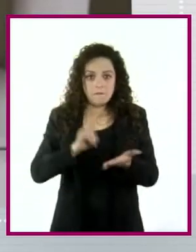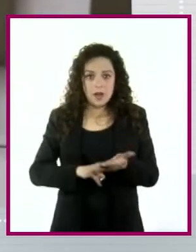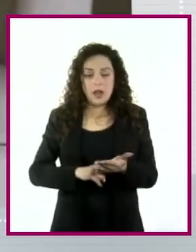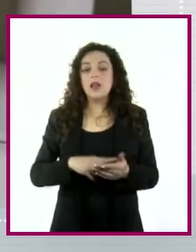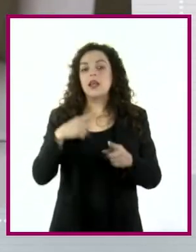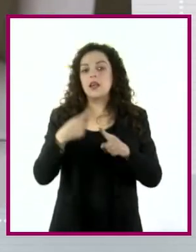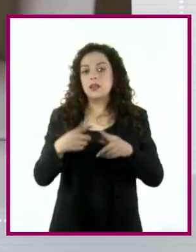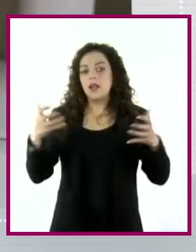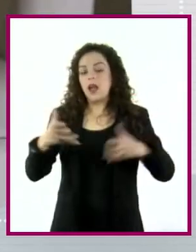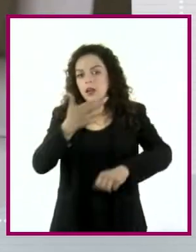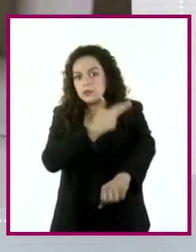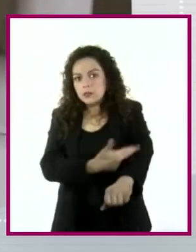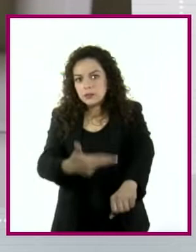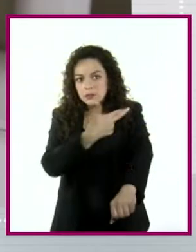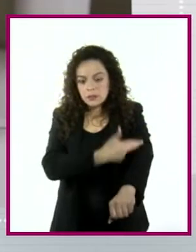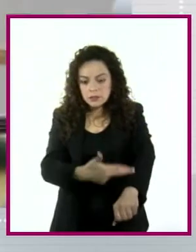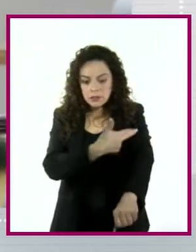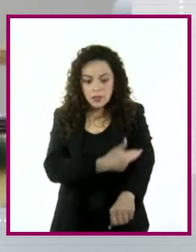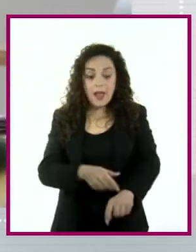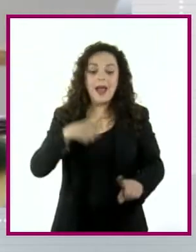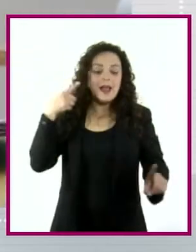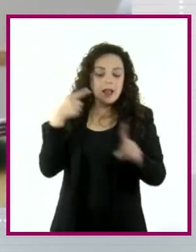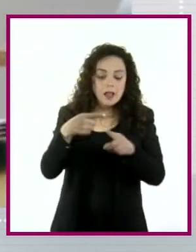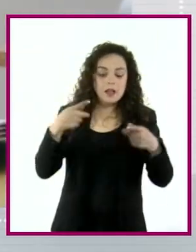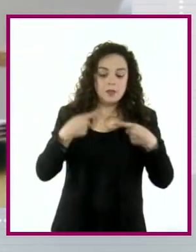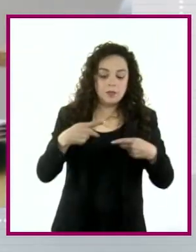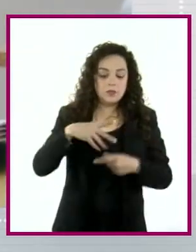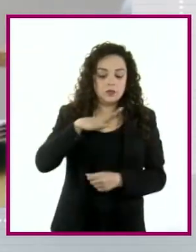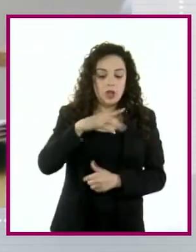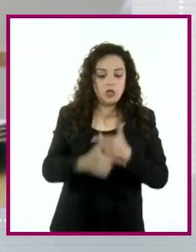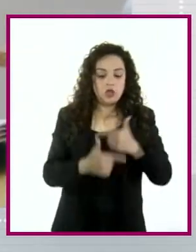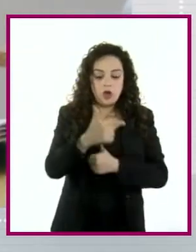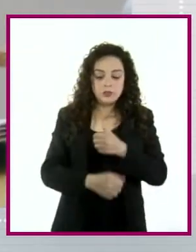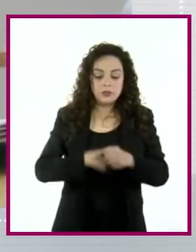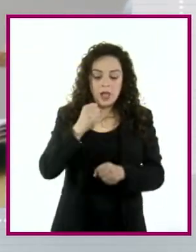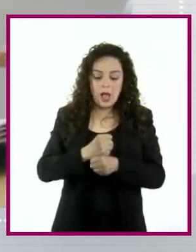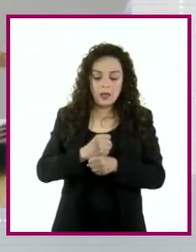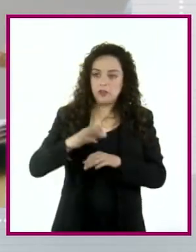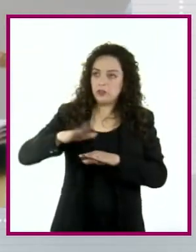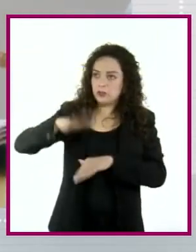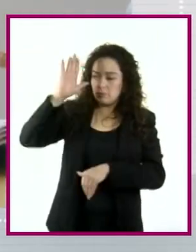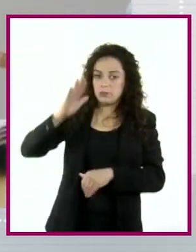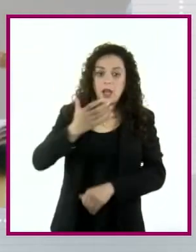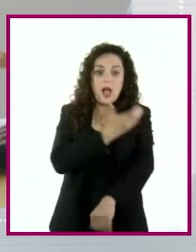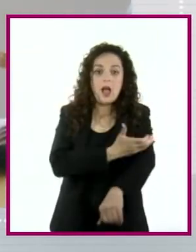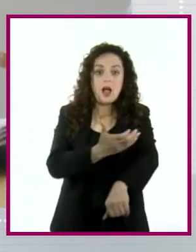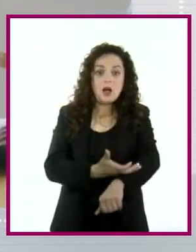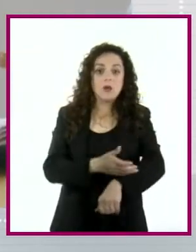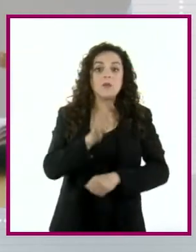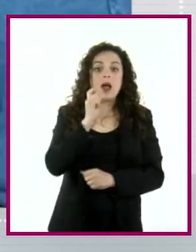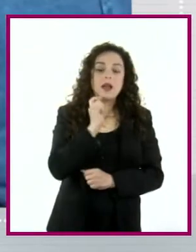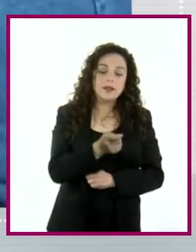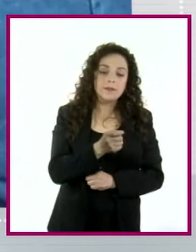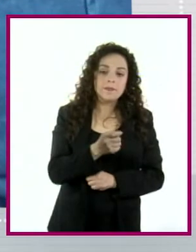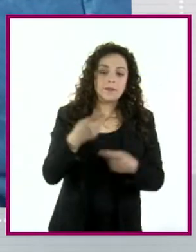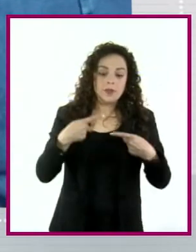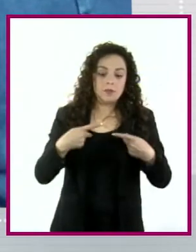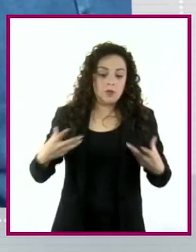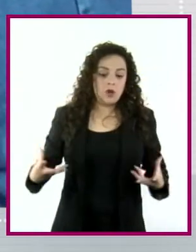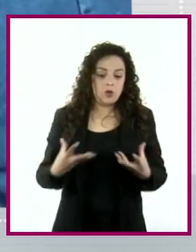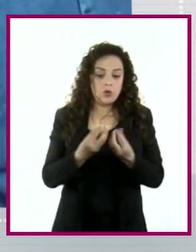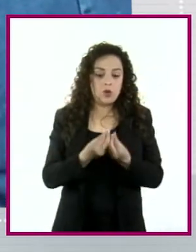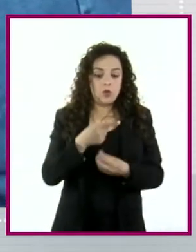a efectuar es la persona de 12 años en adelante acompañada por alguna de las personas que ejerzan